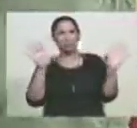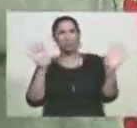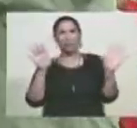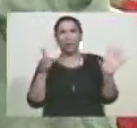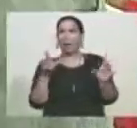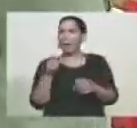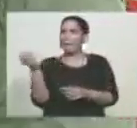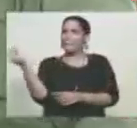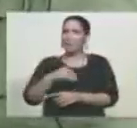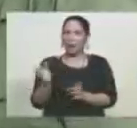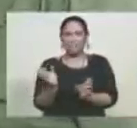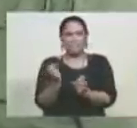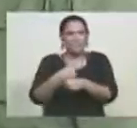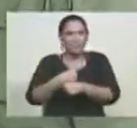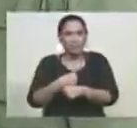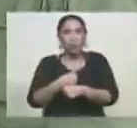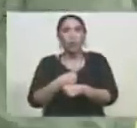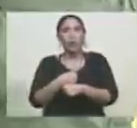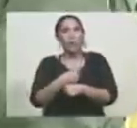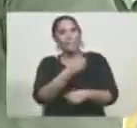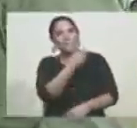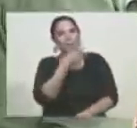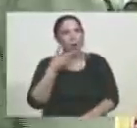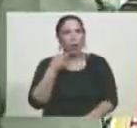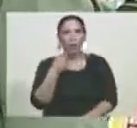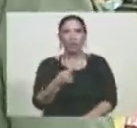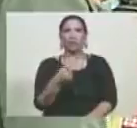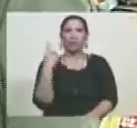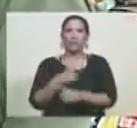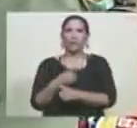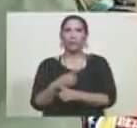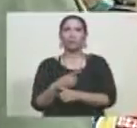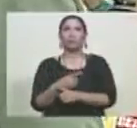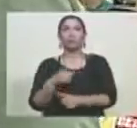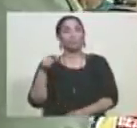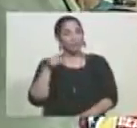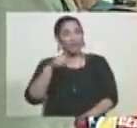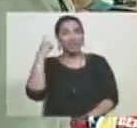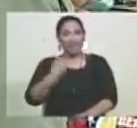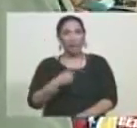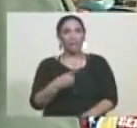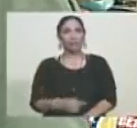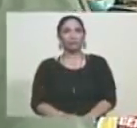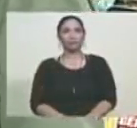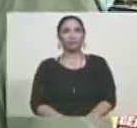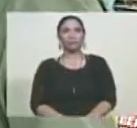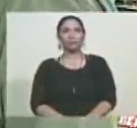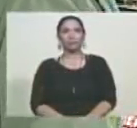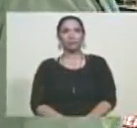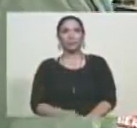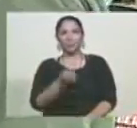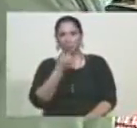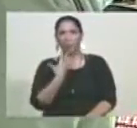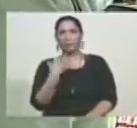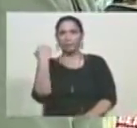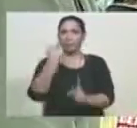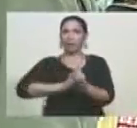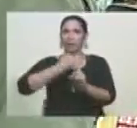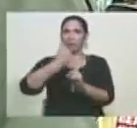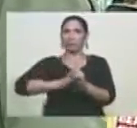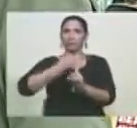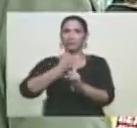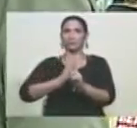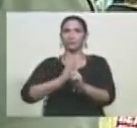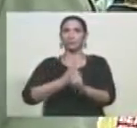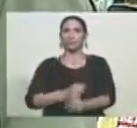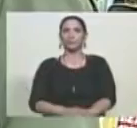presionan, debemos ser mejores. Así lo dijiste. Y así tiene que ser. Bueno, en esas batallas,